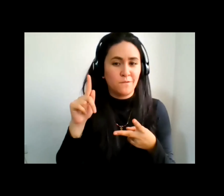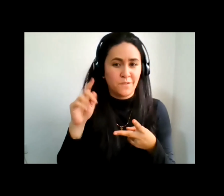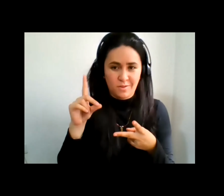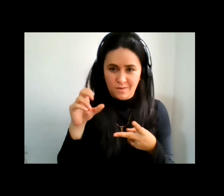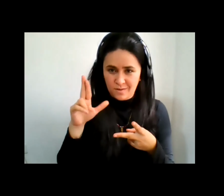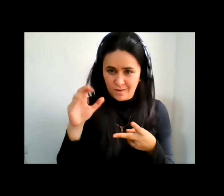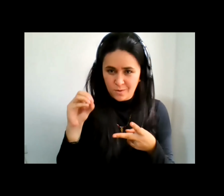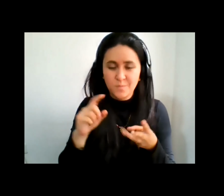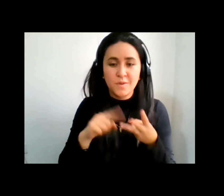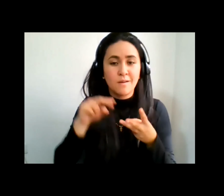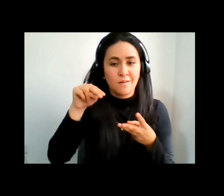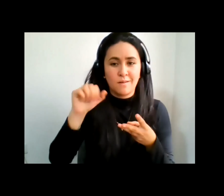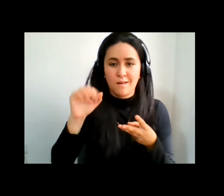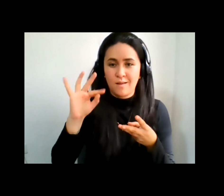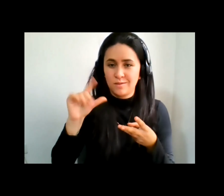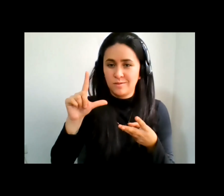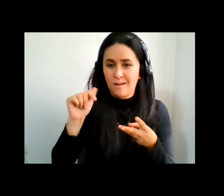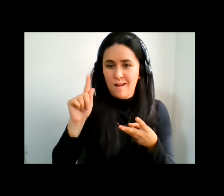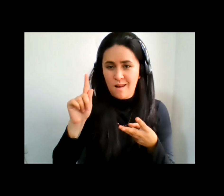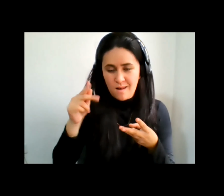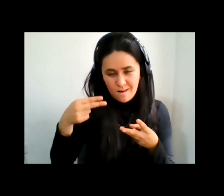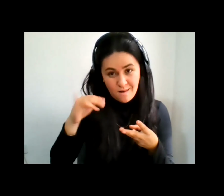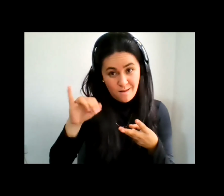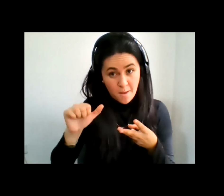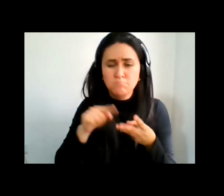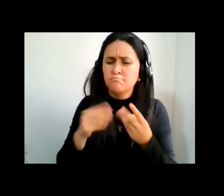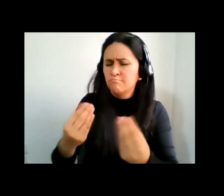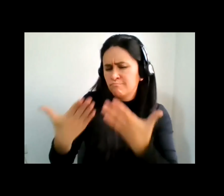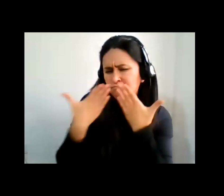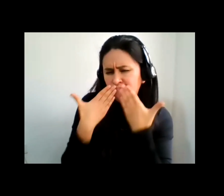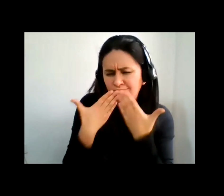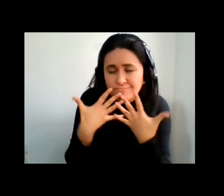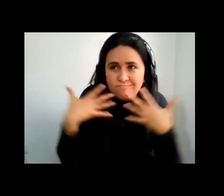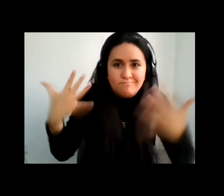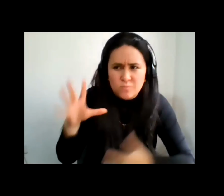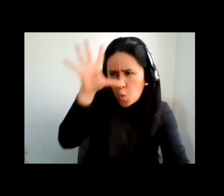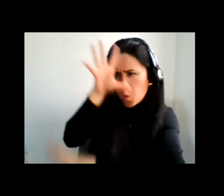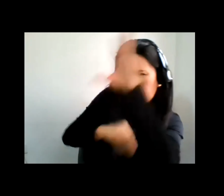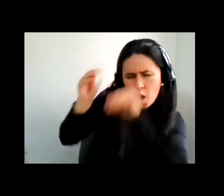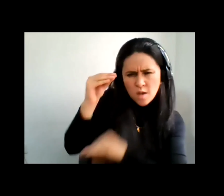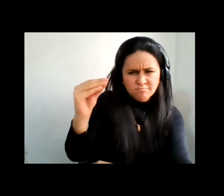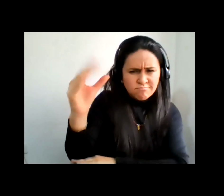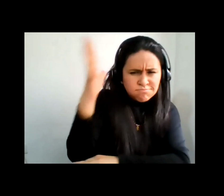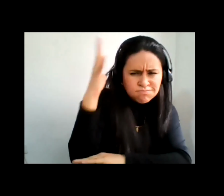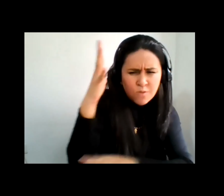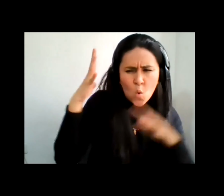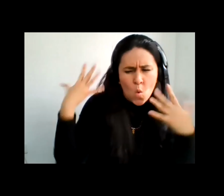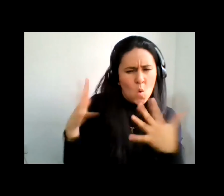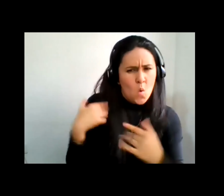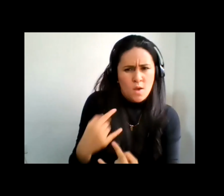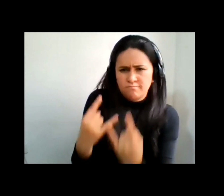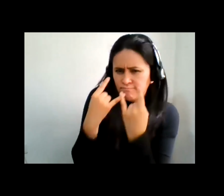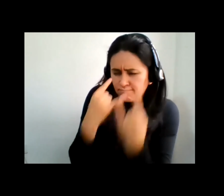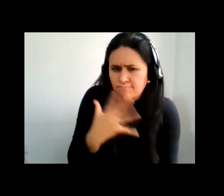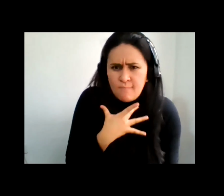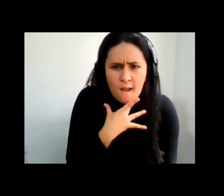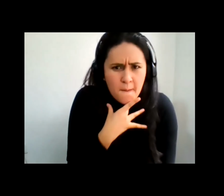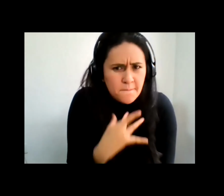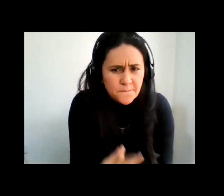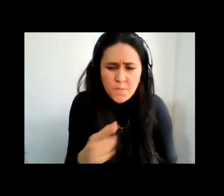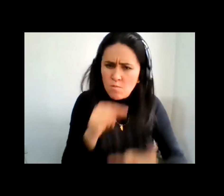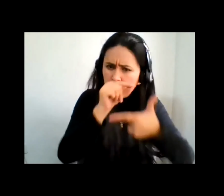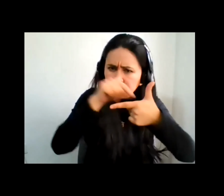sus exposiciones muy contundentes, muy ricas en conceptos, pero también en datos, que me parece que